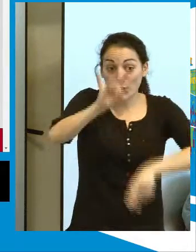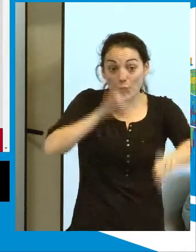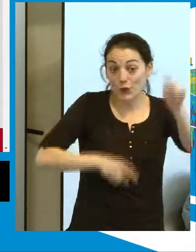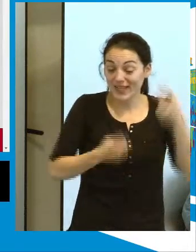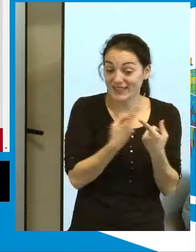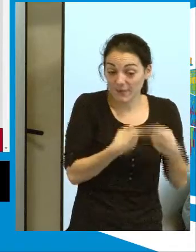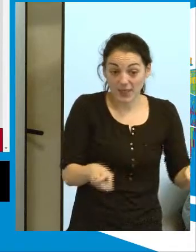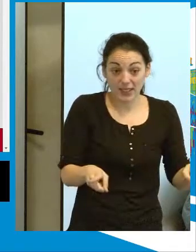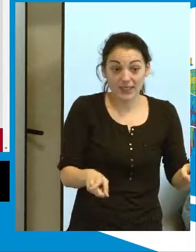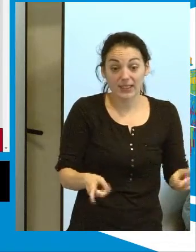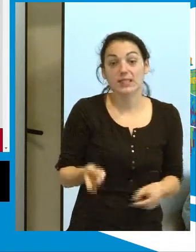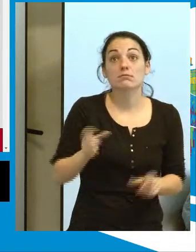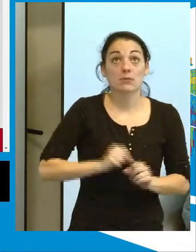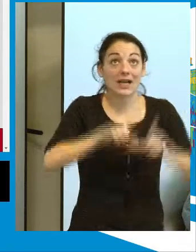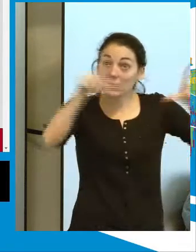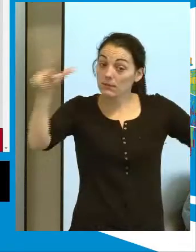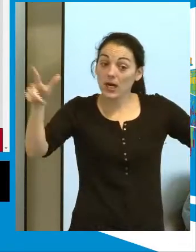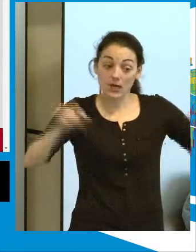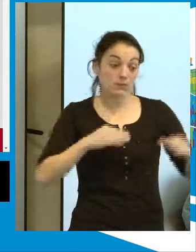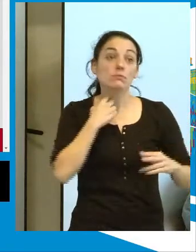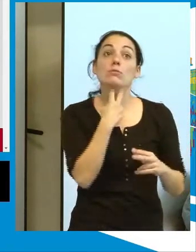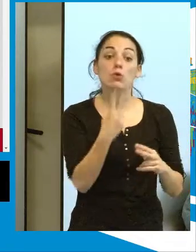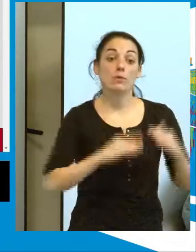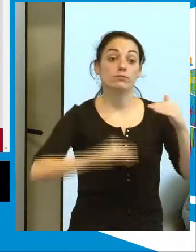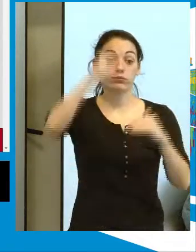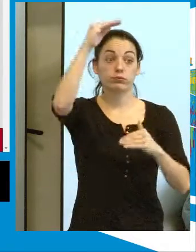como reproducir, subir volumen, son muy intuitivos,